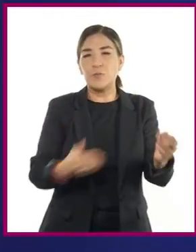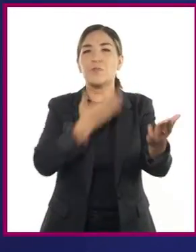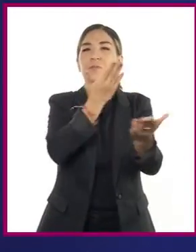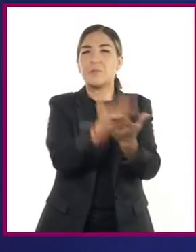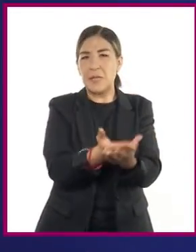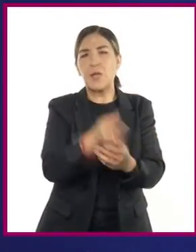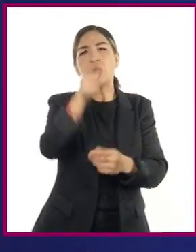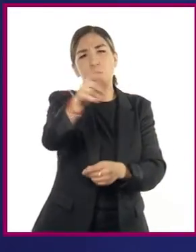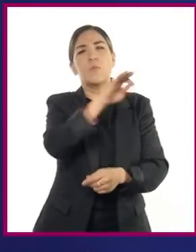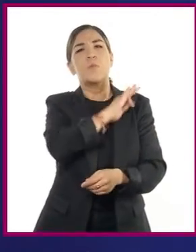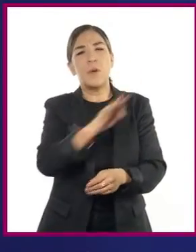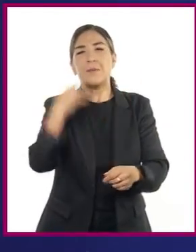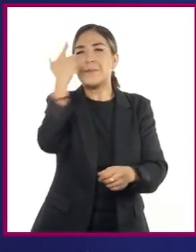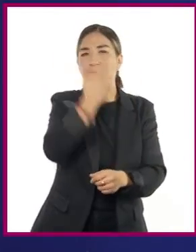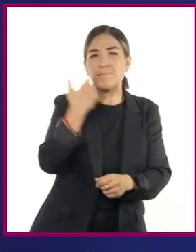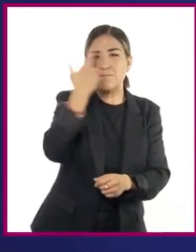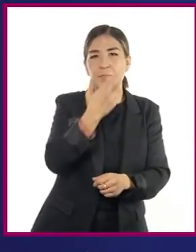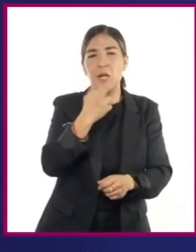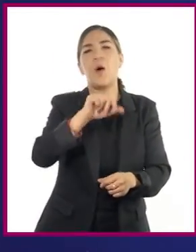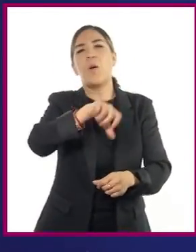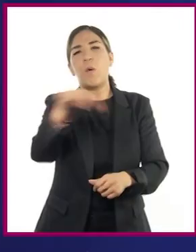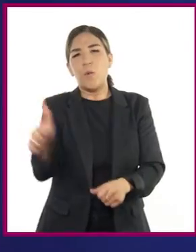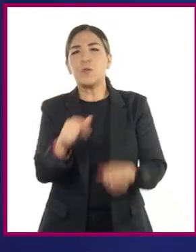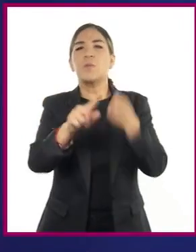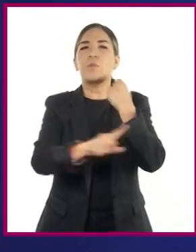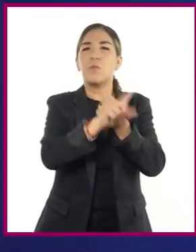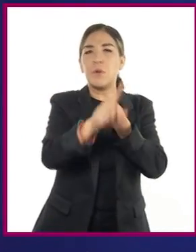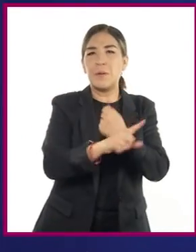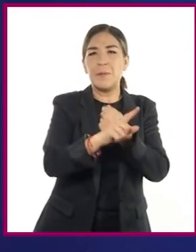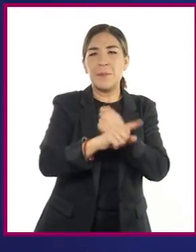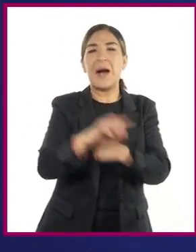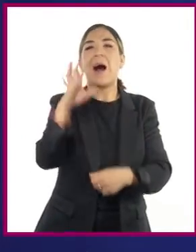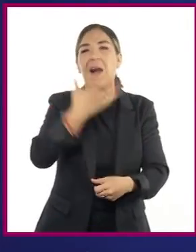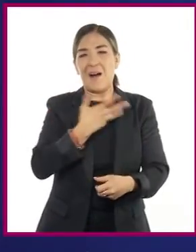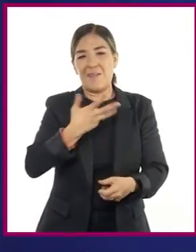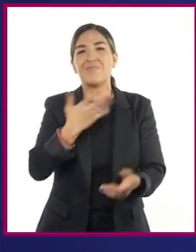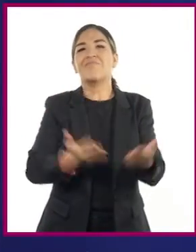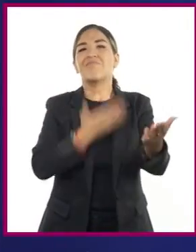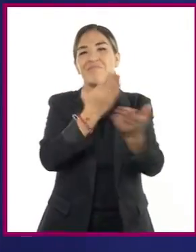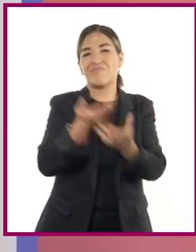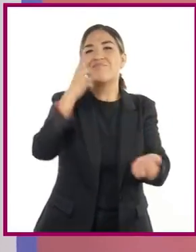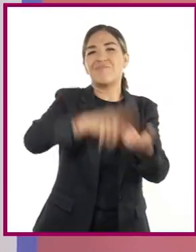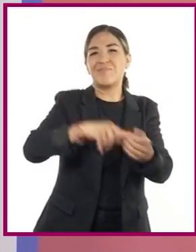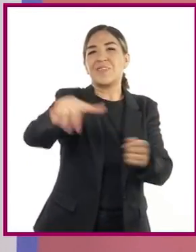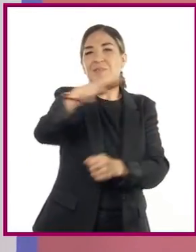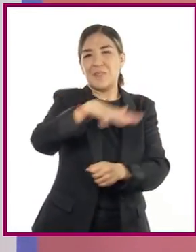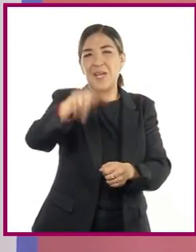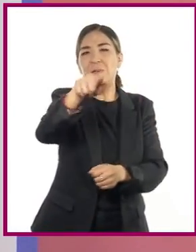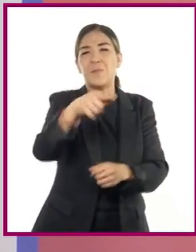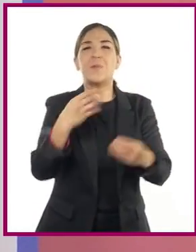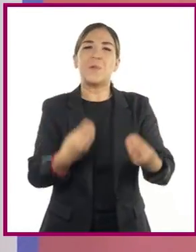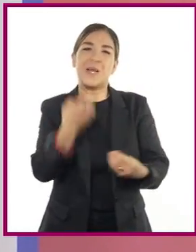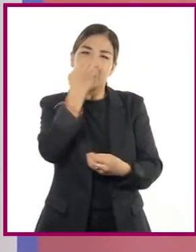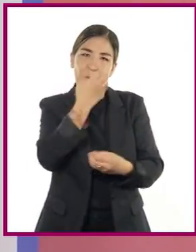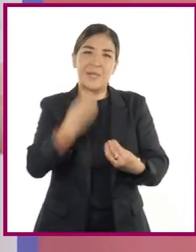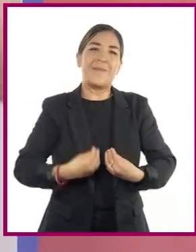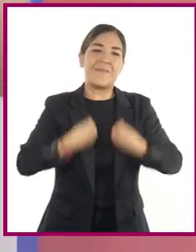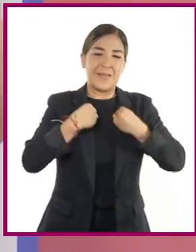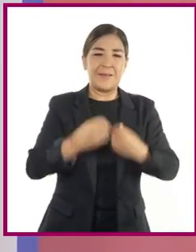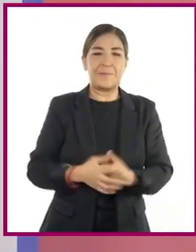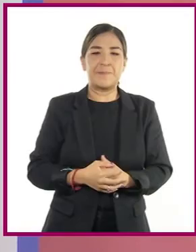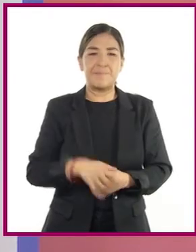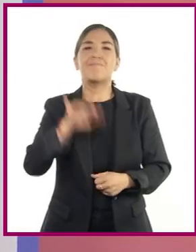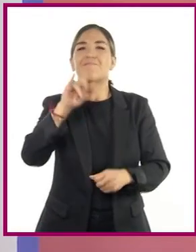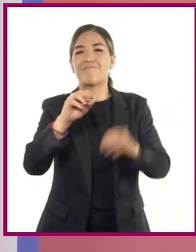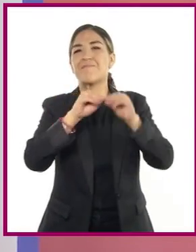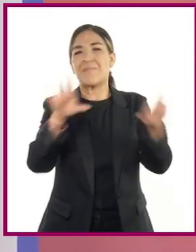también puedan analizar otras problemáticas que se presenten en sus propios contextos. Claro, profesora.